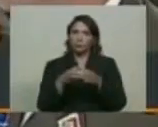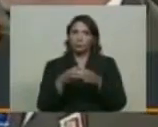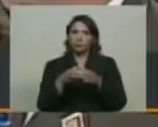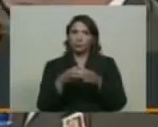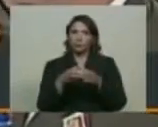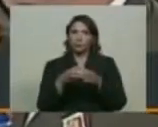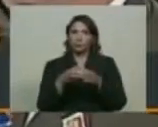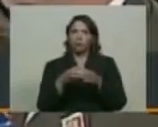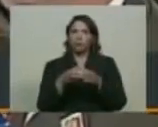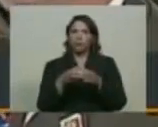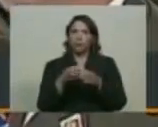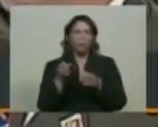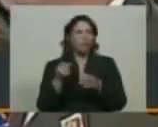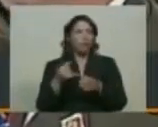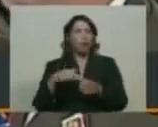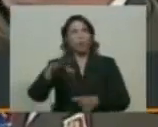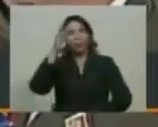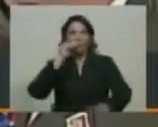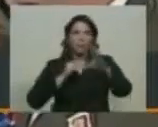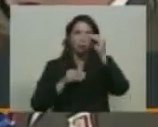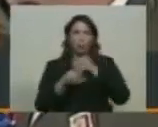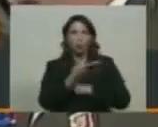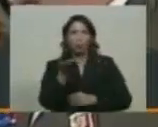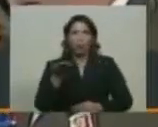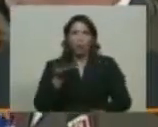¿Cuánto he aprendido de ustedes, soldados de la patria?